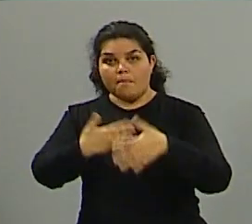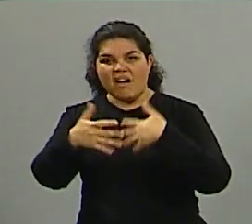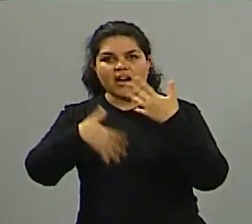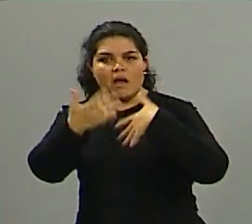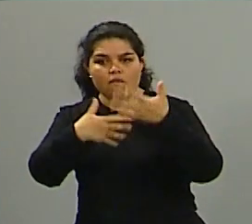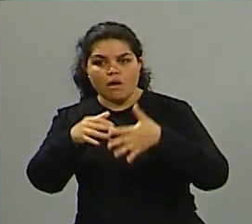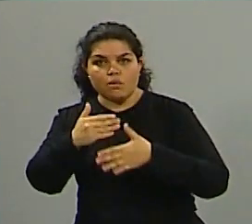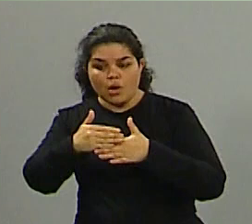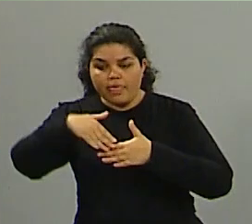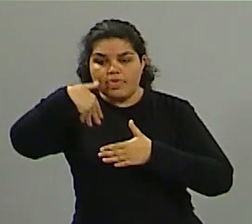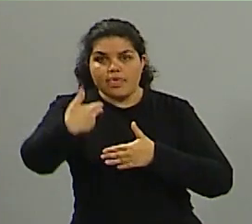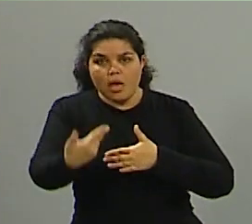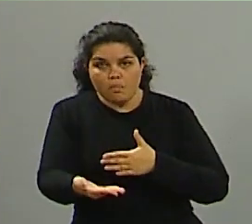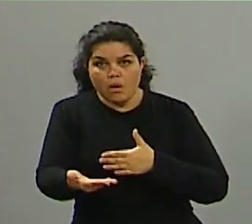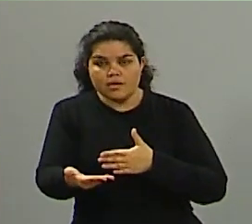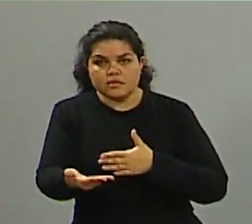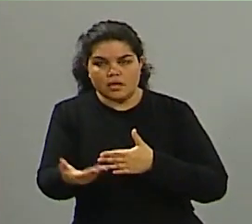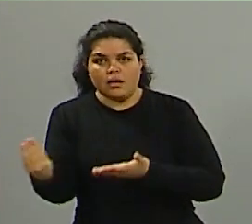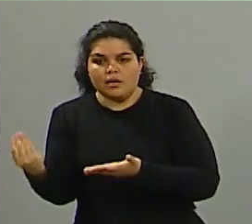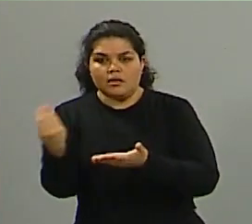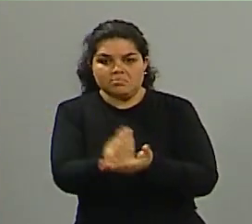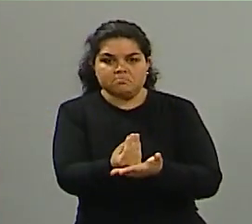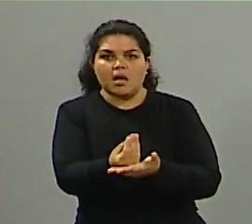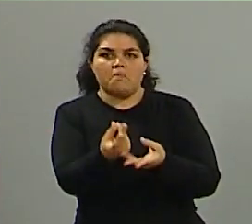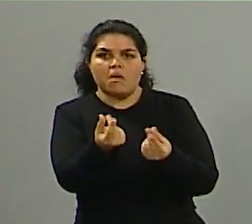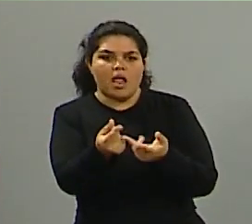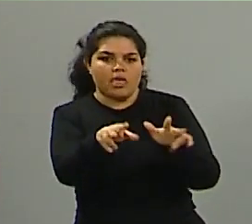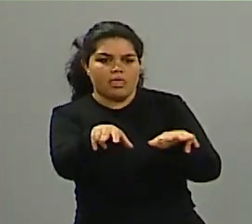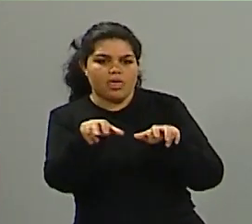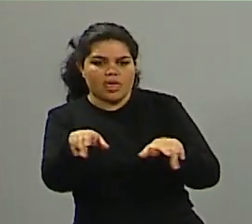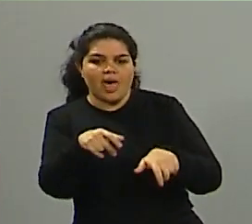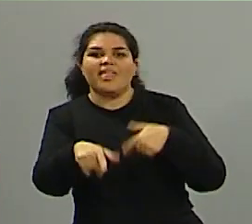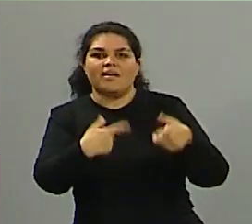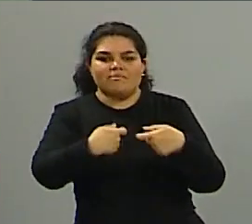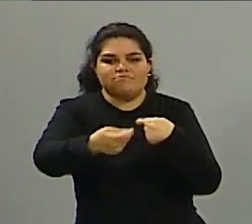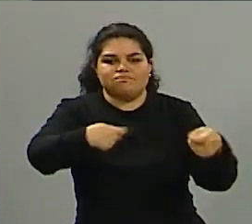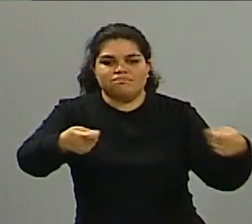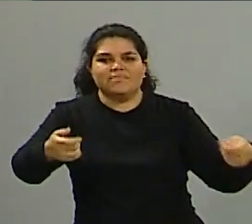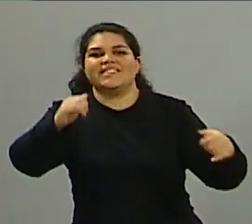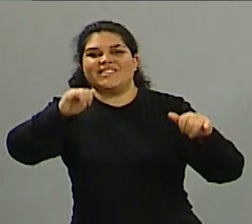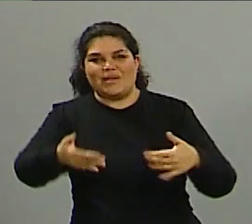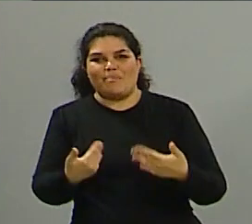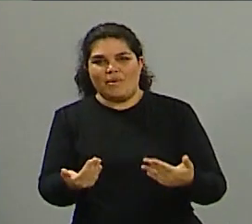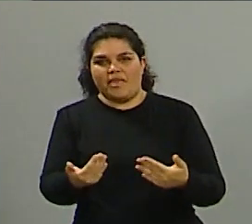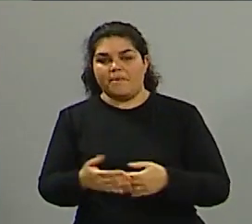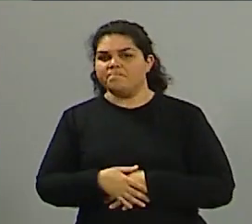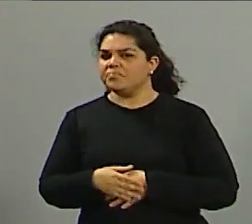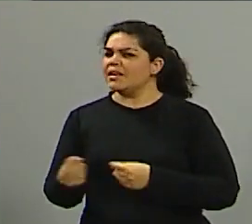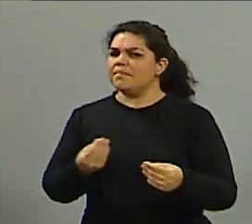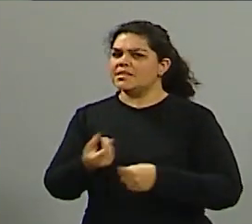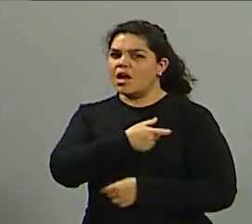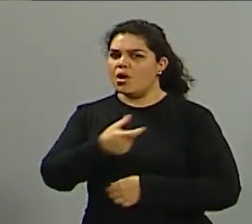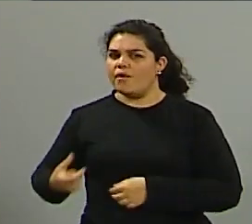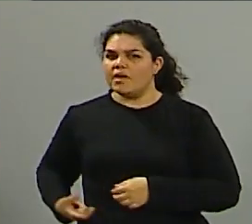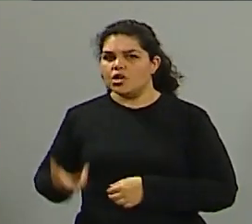qué decisiones tomó San Martín cuando ya empezó a gobernar? Bueno, él empieza, creo que en